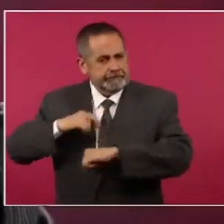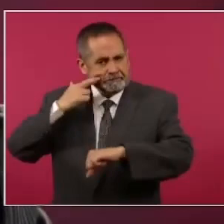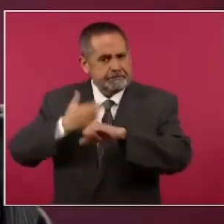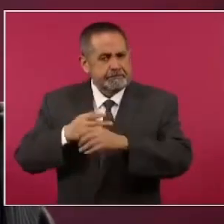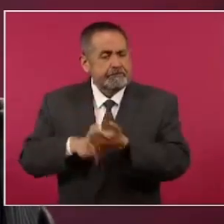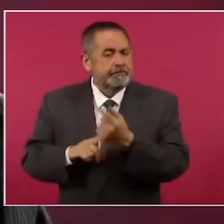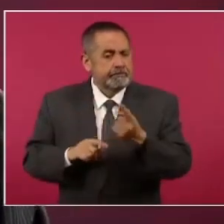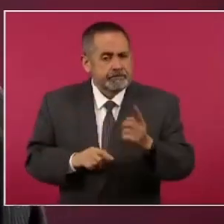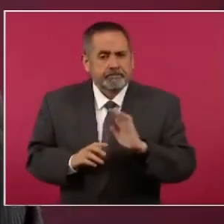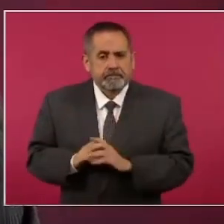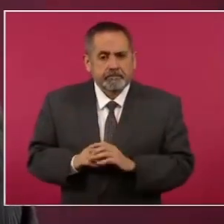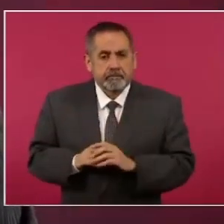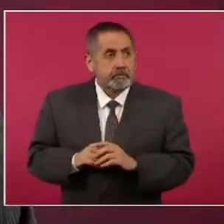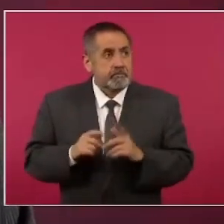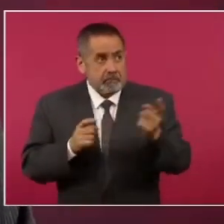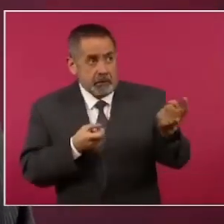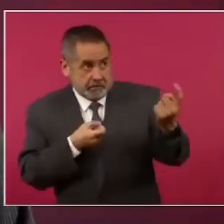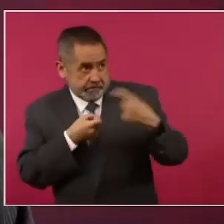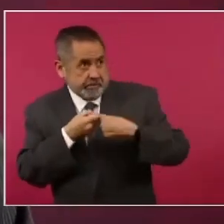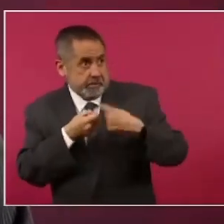manera voluntaria.